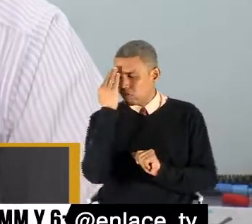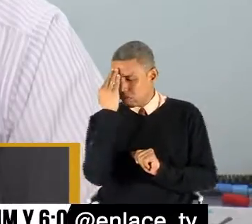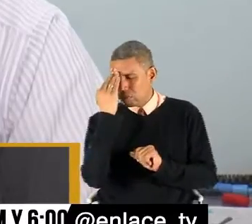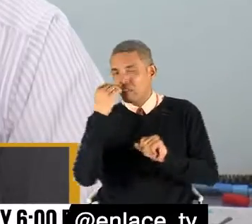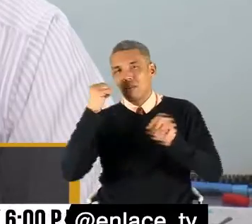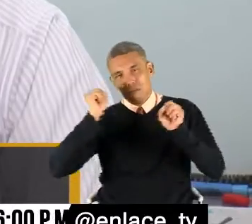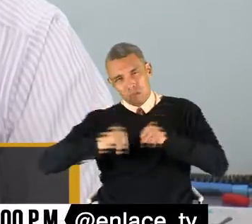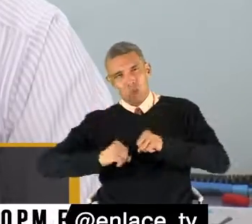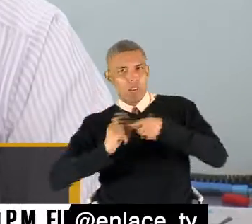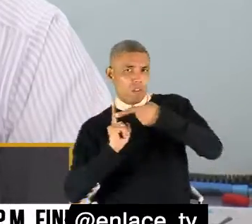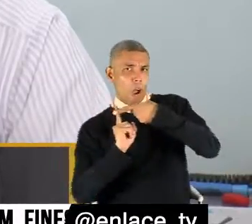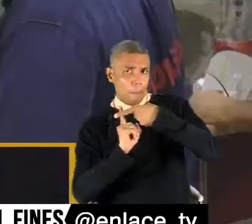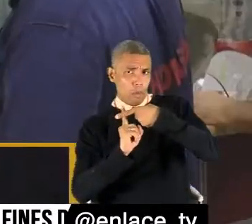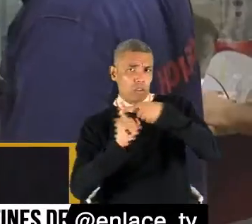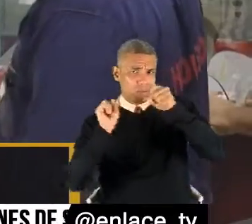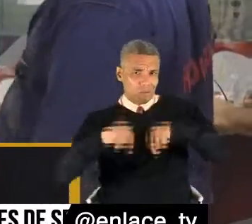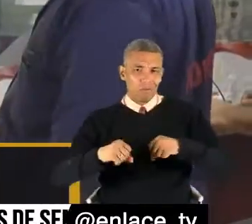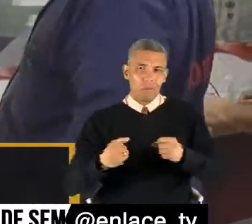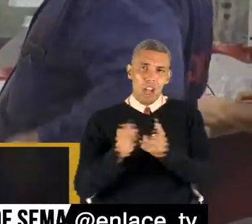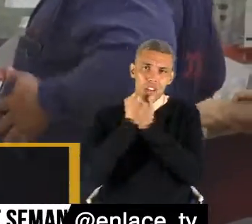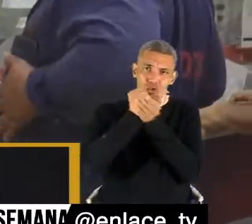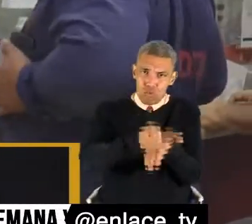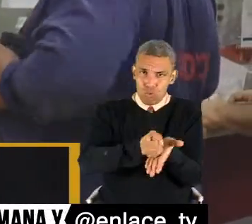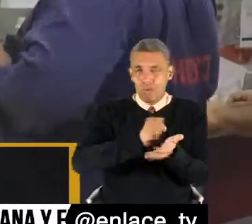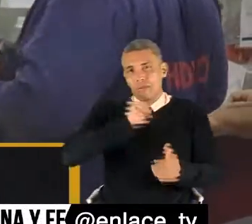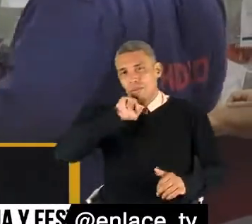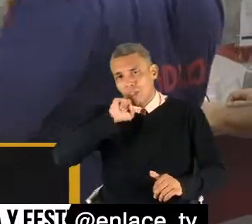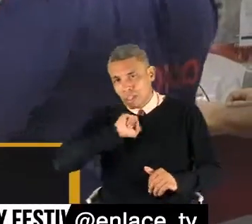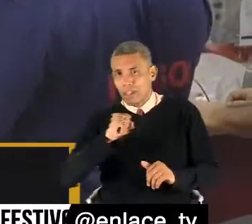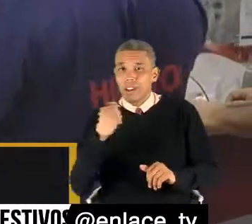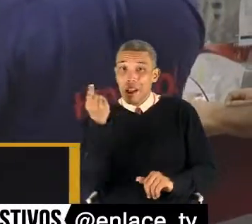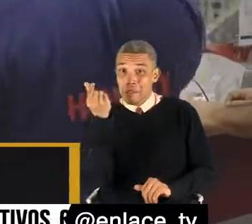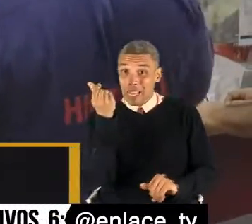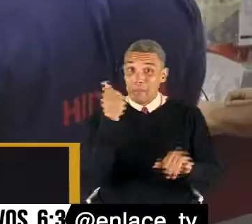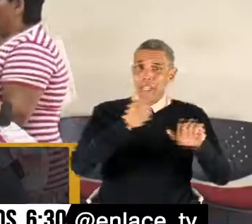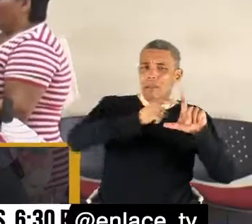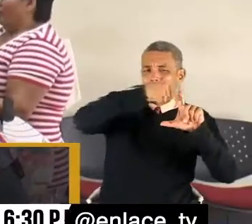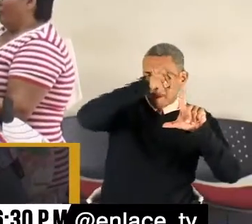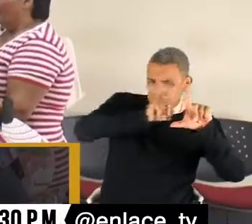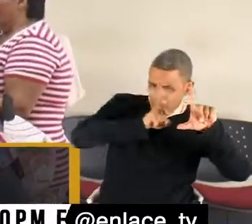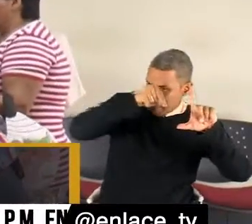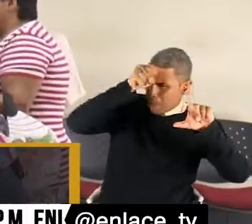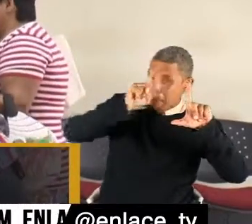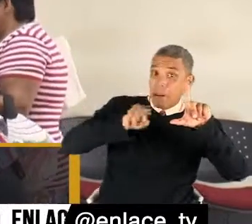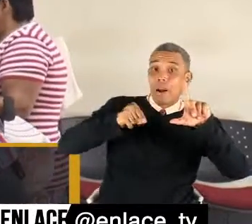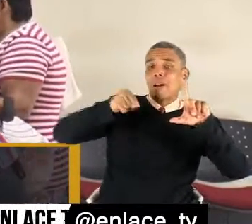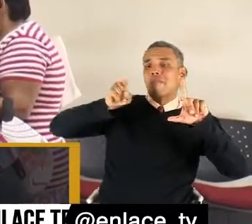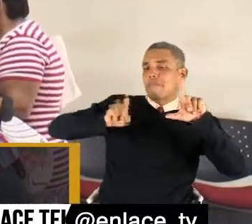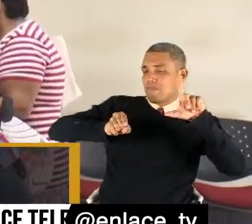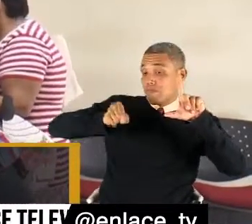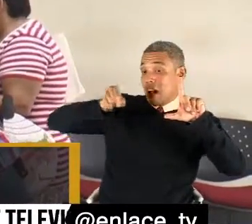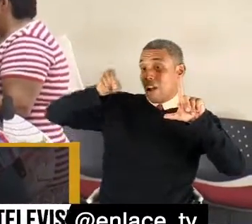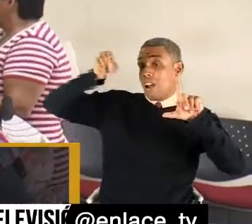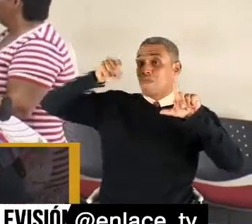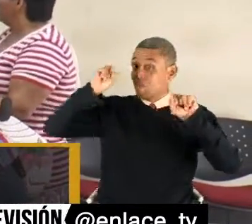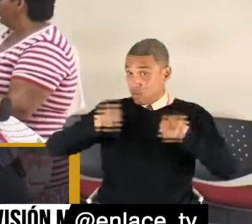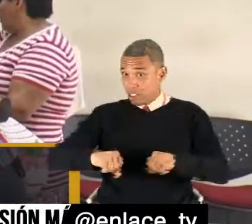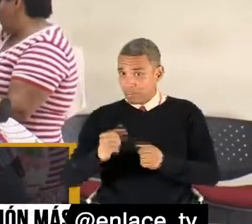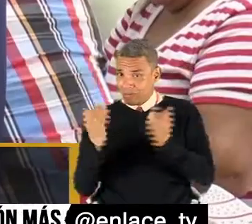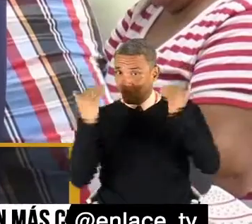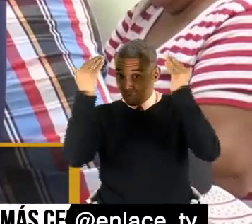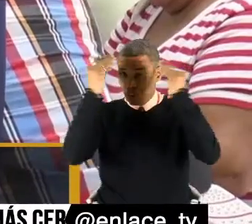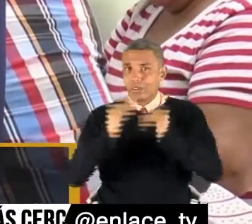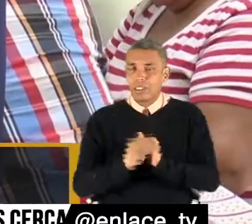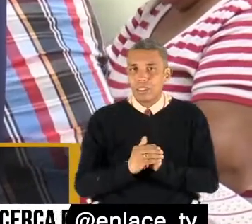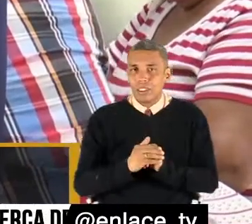puede beneficiar a la ciudad en miras a llegar a un punto que se llama la innovación. Mucho se habla de